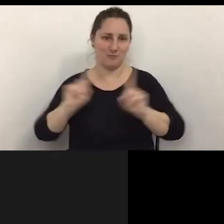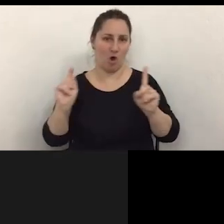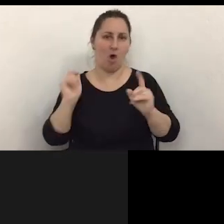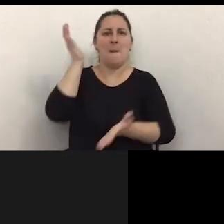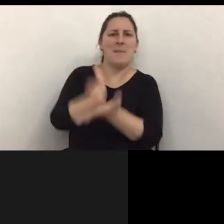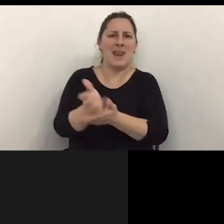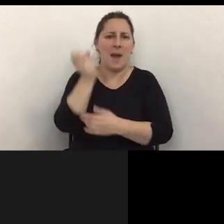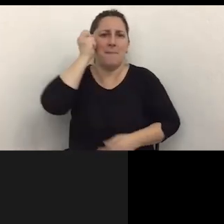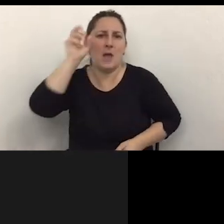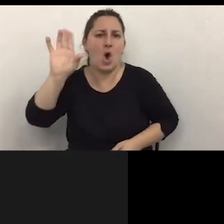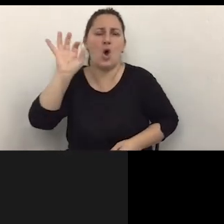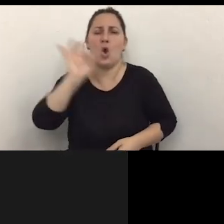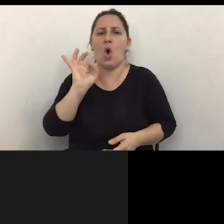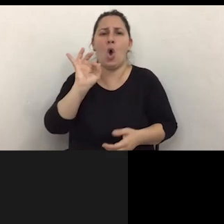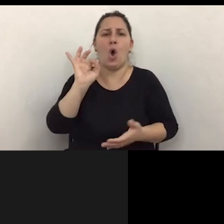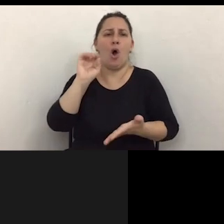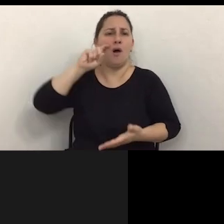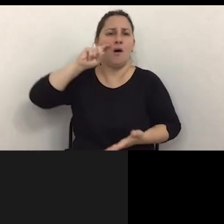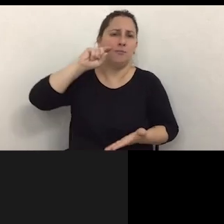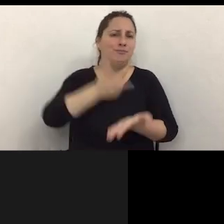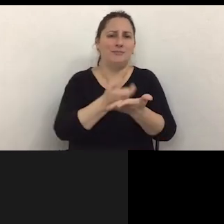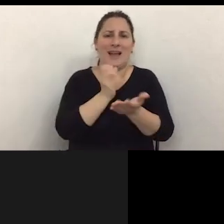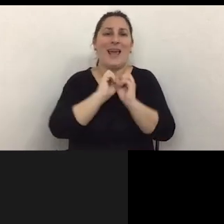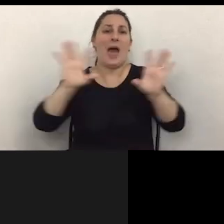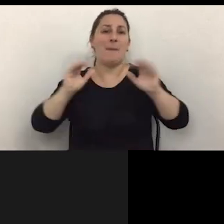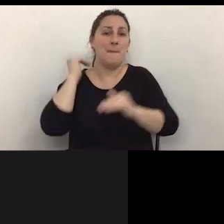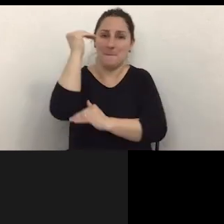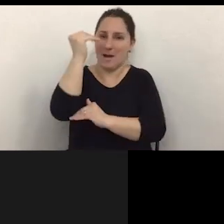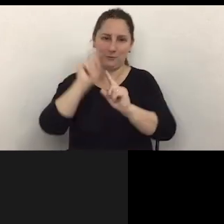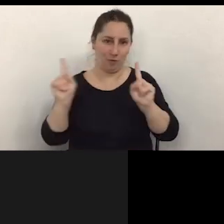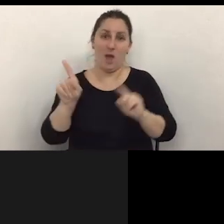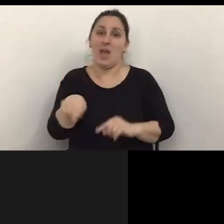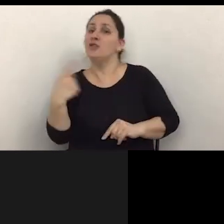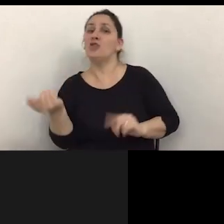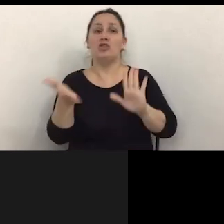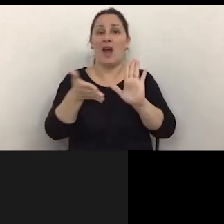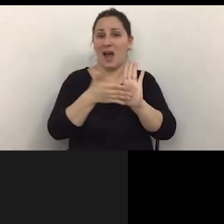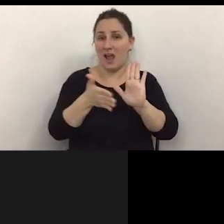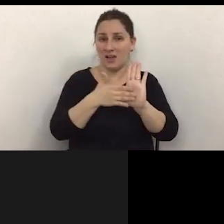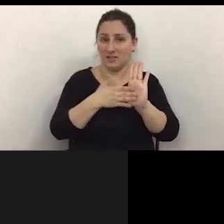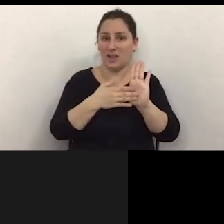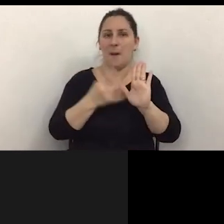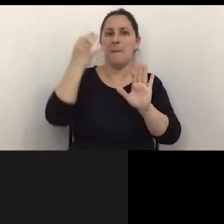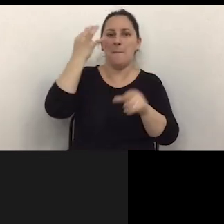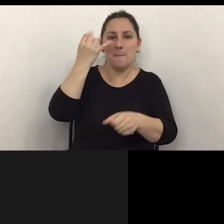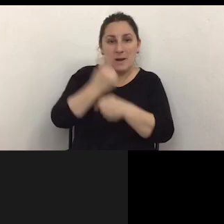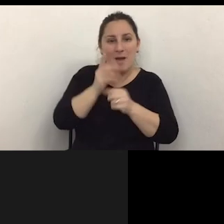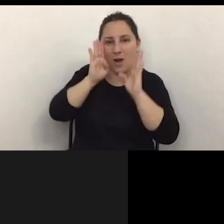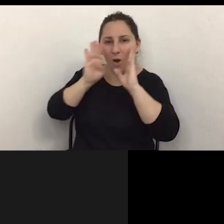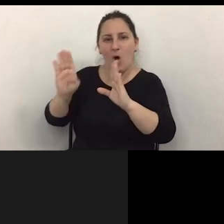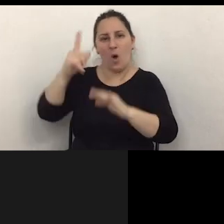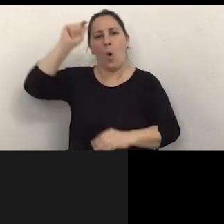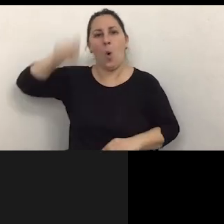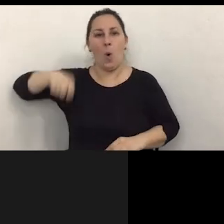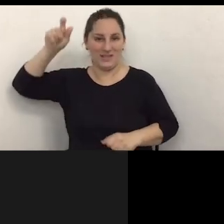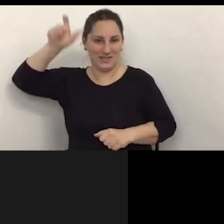más grave, ¿sí? Pero es otra garantía que primero que está dirigida a los jueces y que no tiene relación con lo que